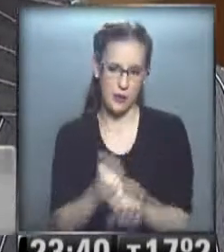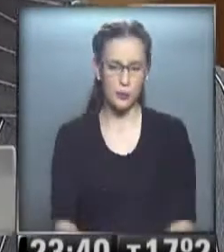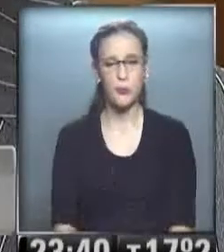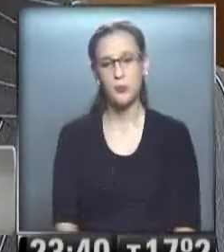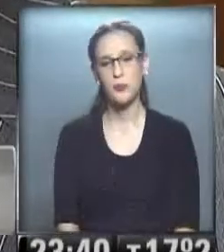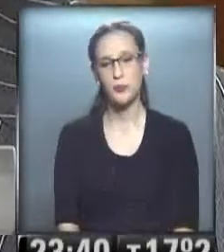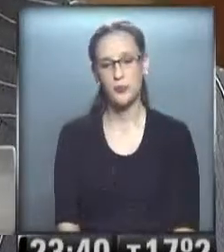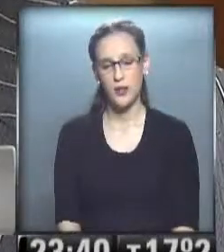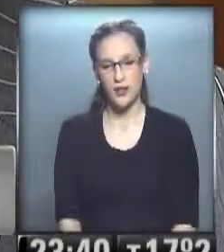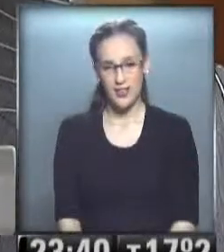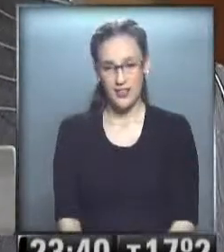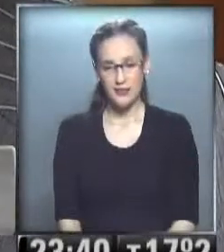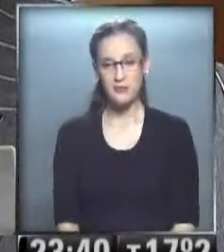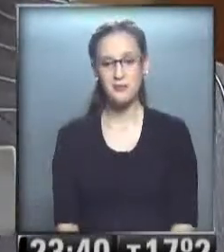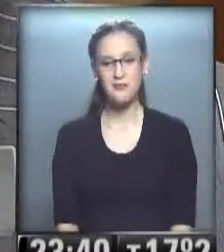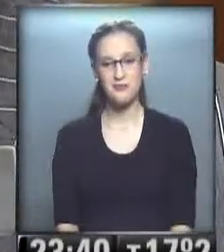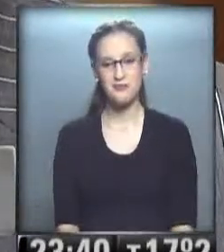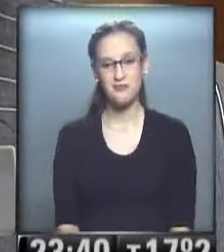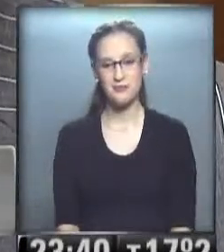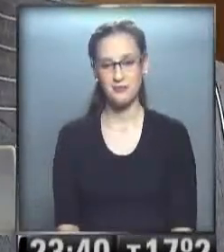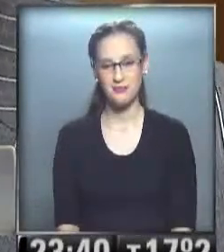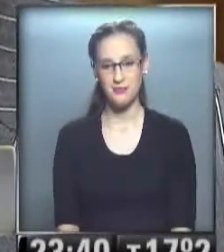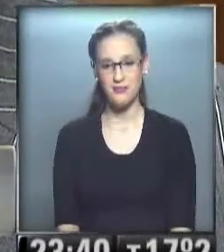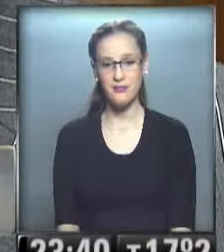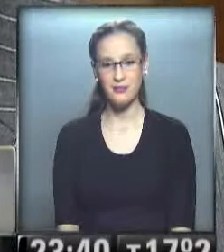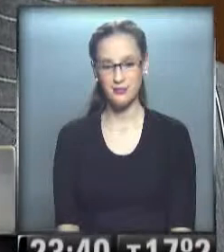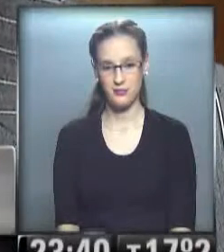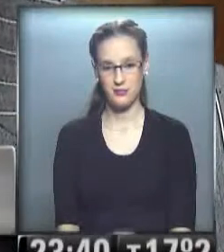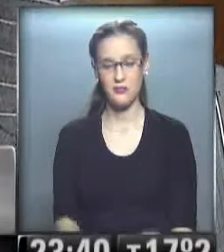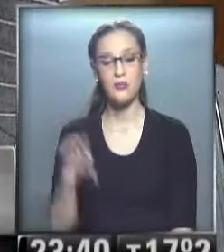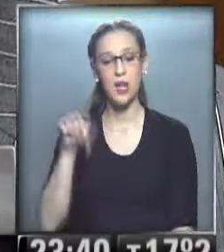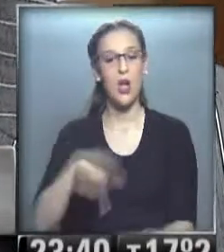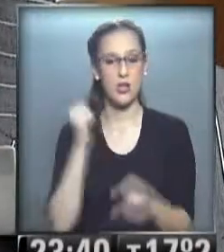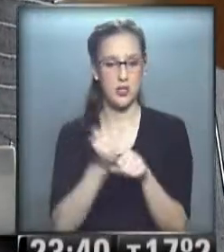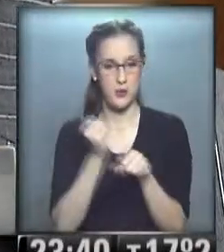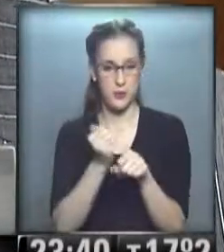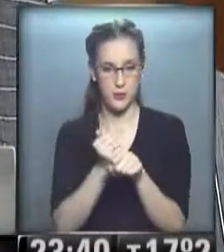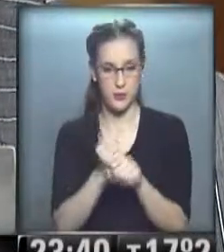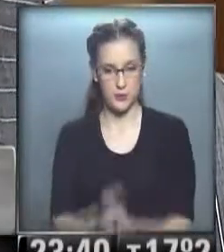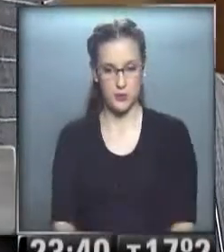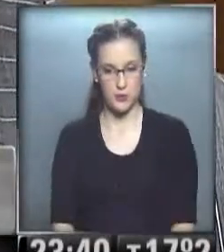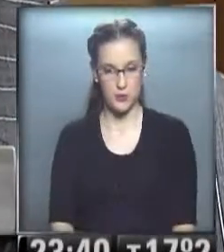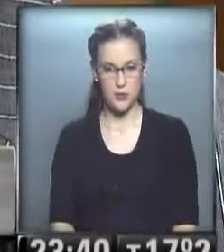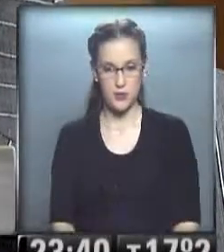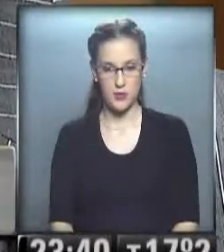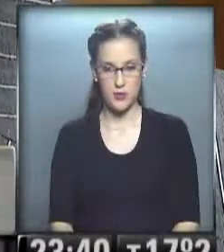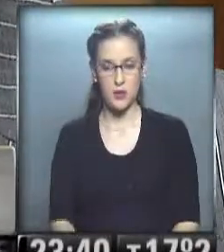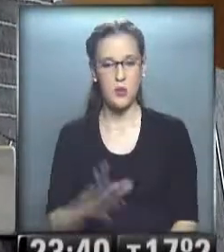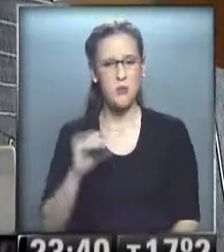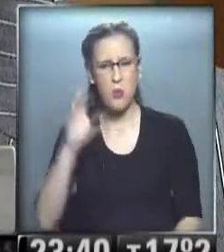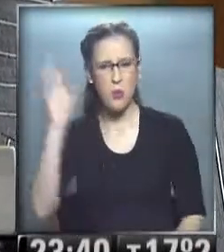Economía, en cierta medida, ejercía el cargo que ahora ocupa. Lo hemos visto en varias